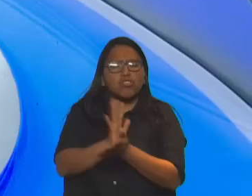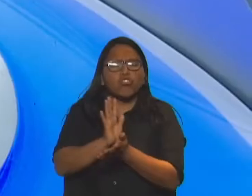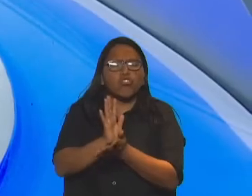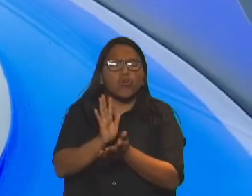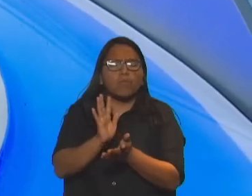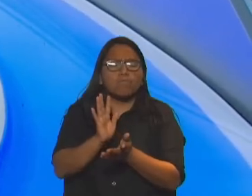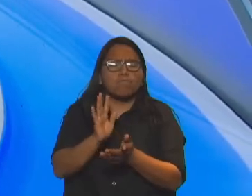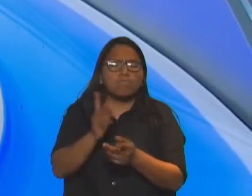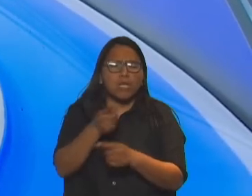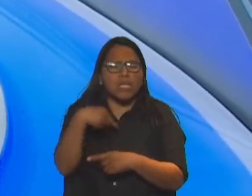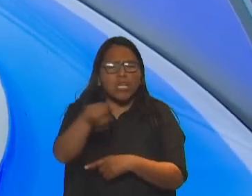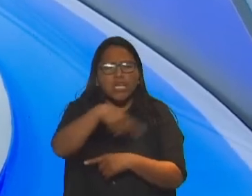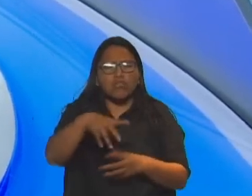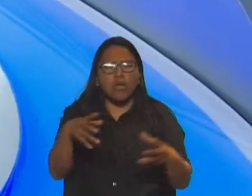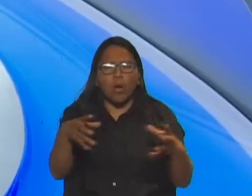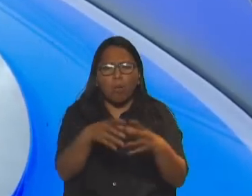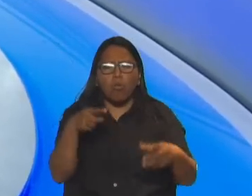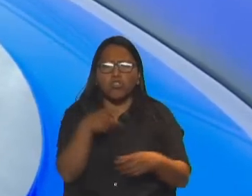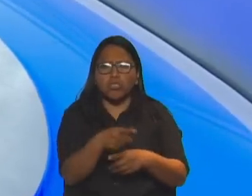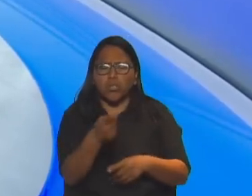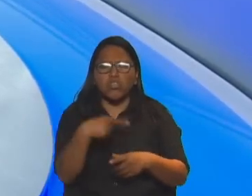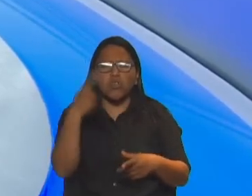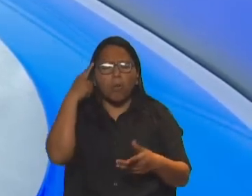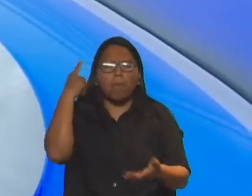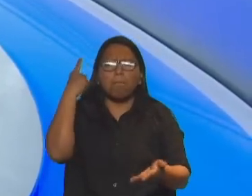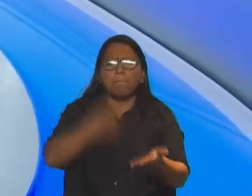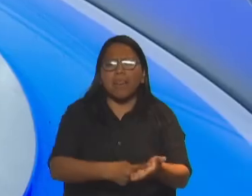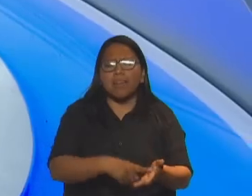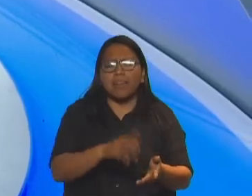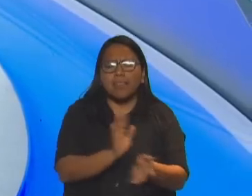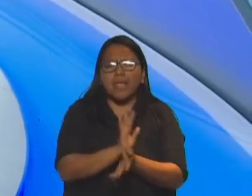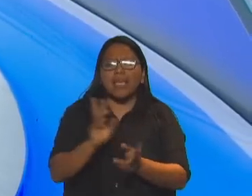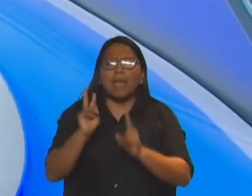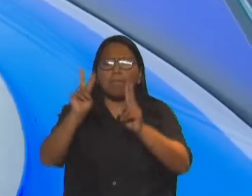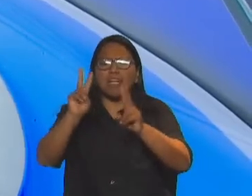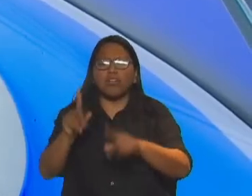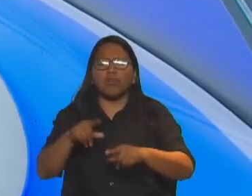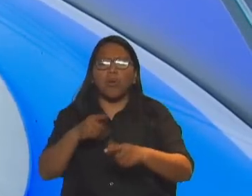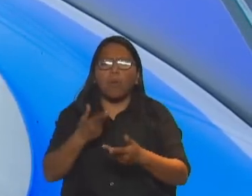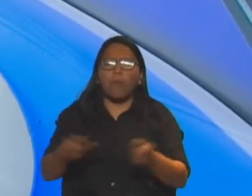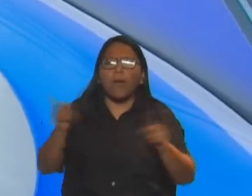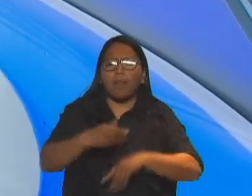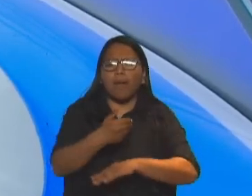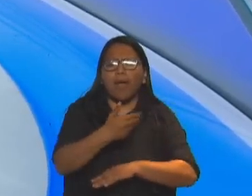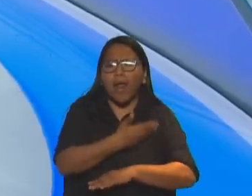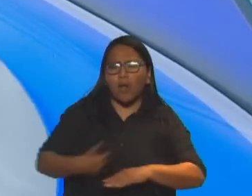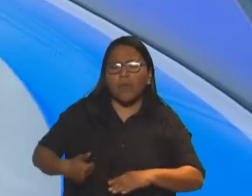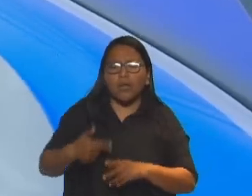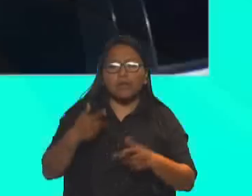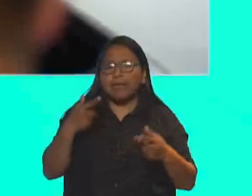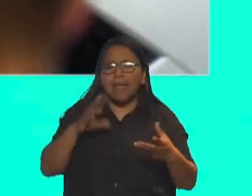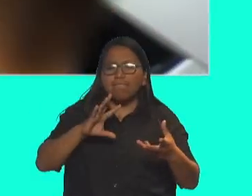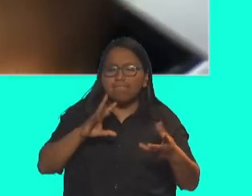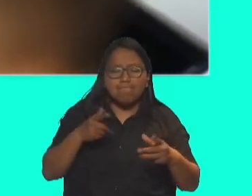creo que ellos tienen un mandato de impedir que nuevamente el peronismo sea gobierno en argentina y van a apelar a todos los medios